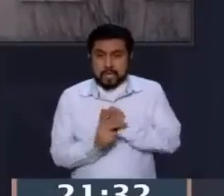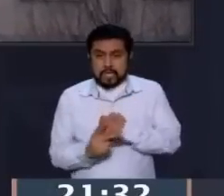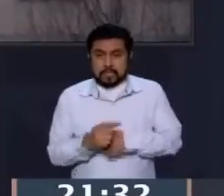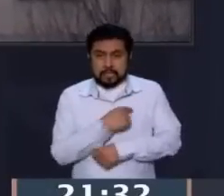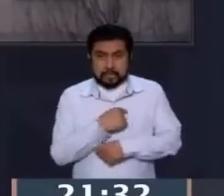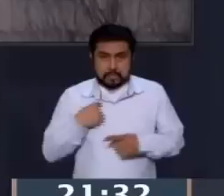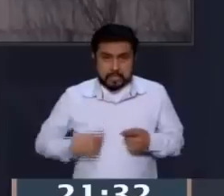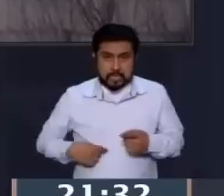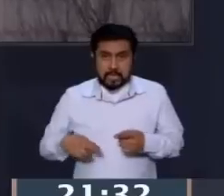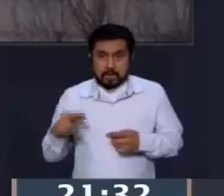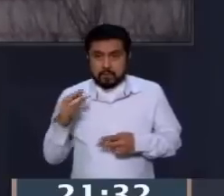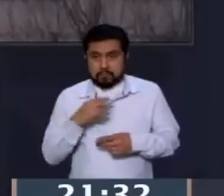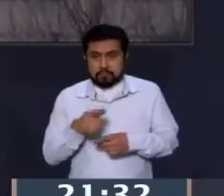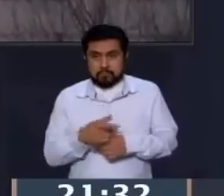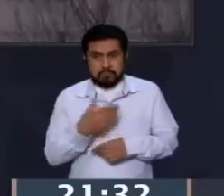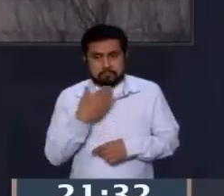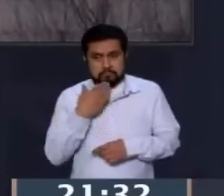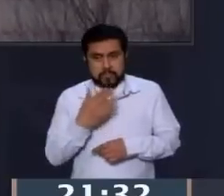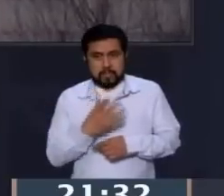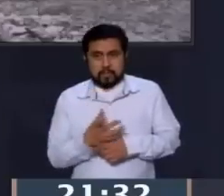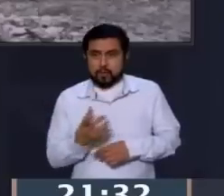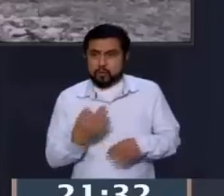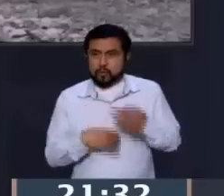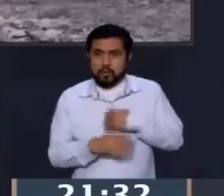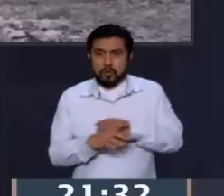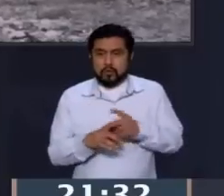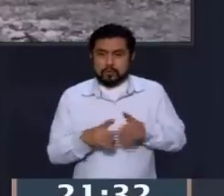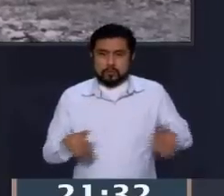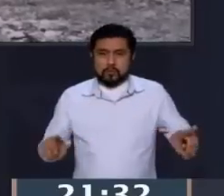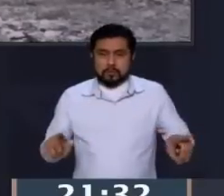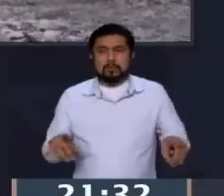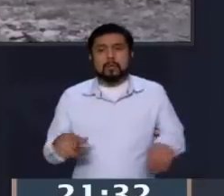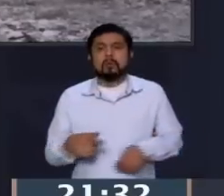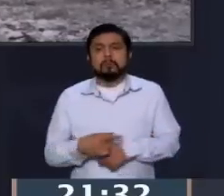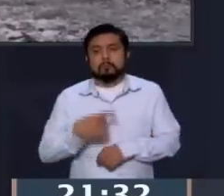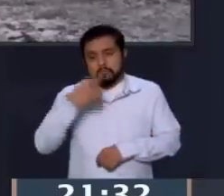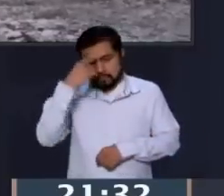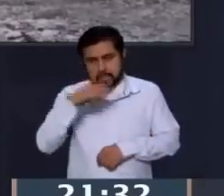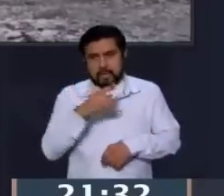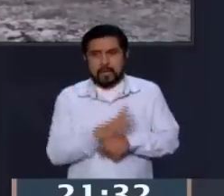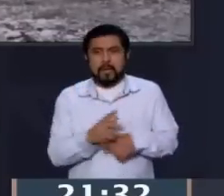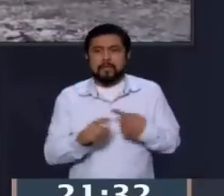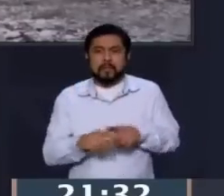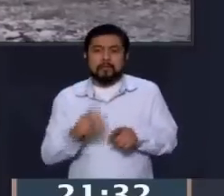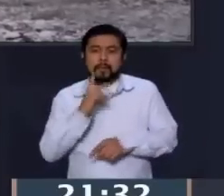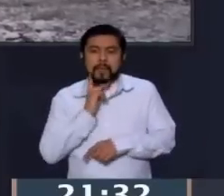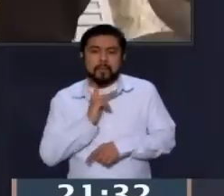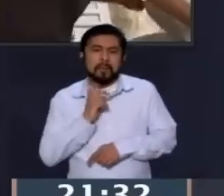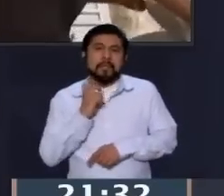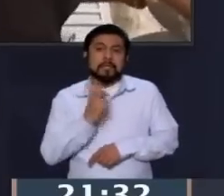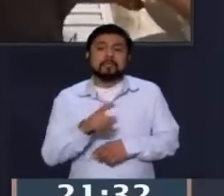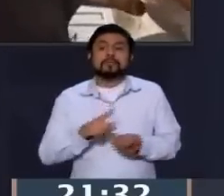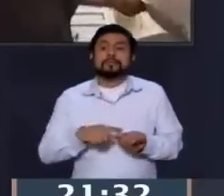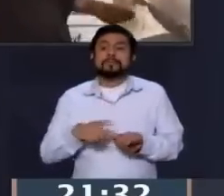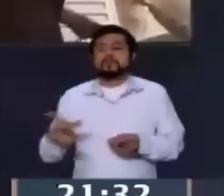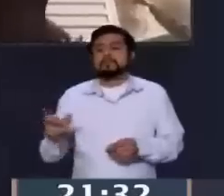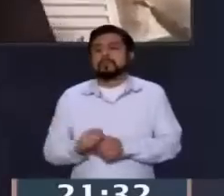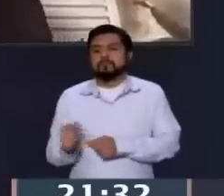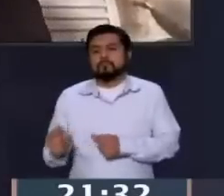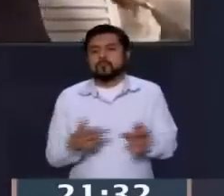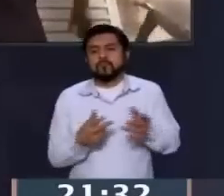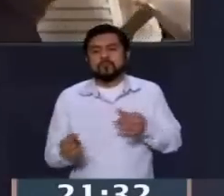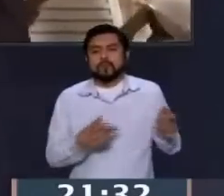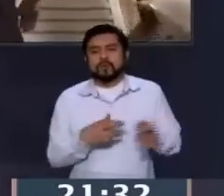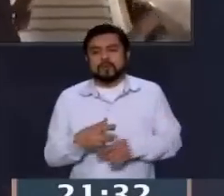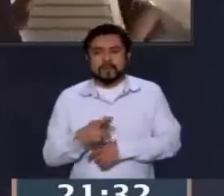en este momento basando claro todo su desarrollo industrial justamente en el consumo de hidrocarburos y ese lo consiguen de Rusia y ya hay planes